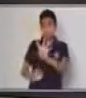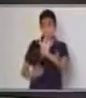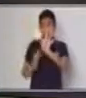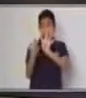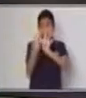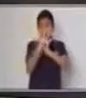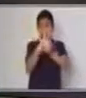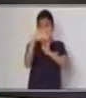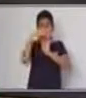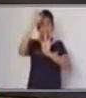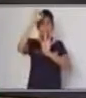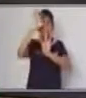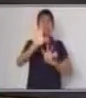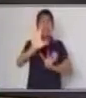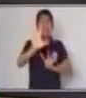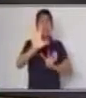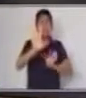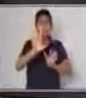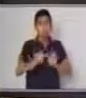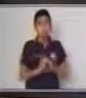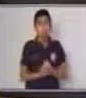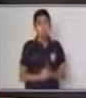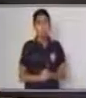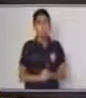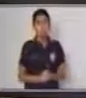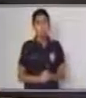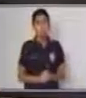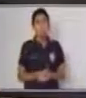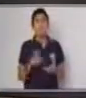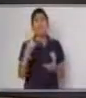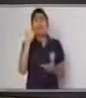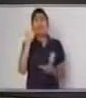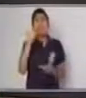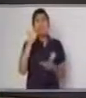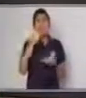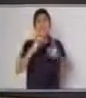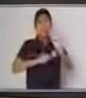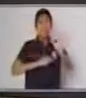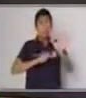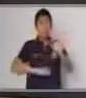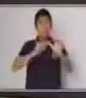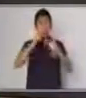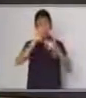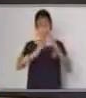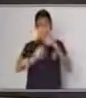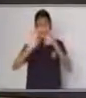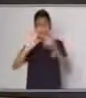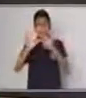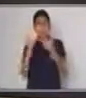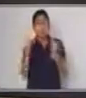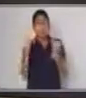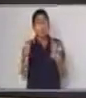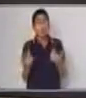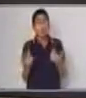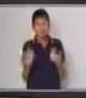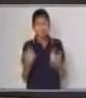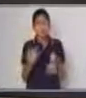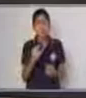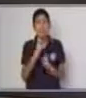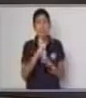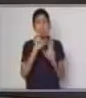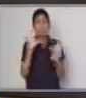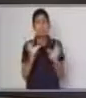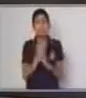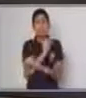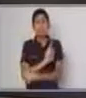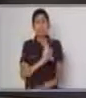mi factor primo. Hago la división 5 entre 5 y eso me